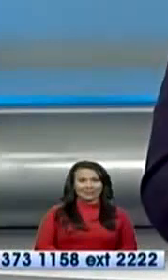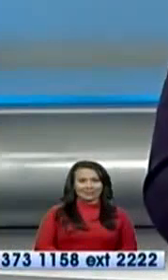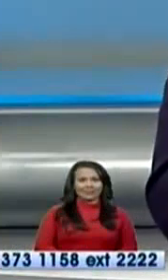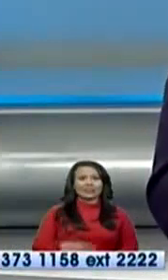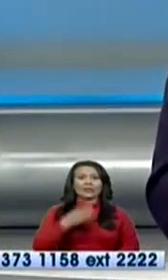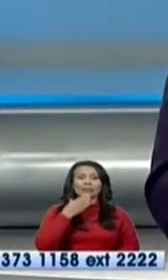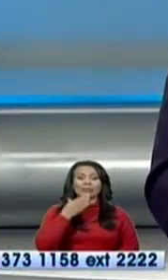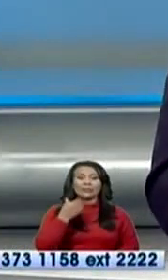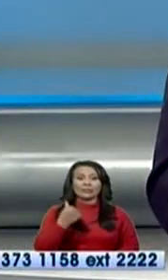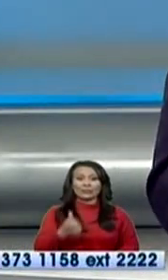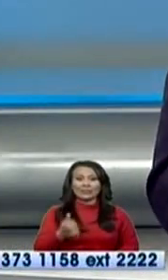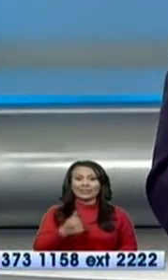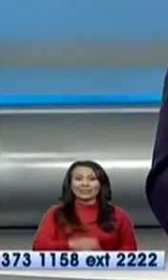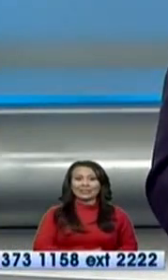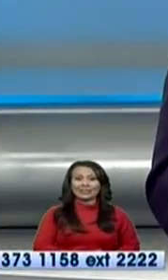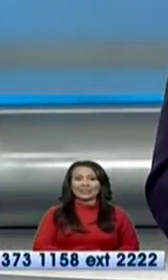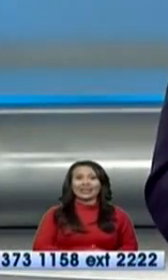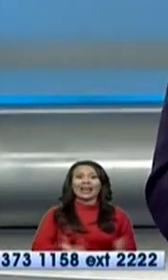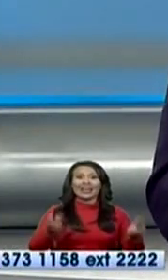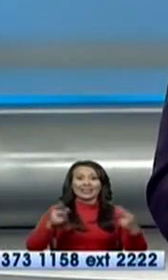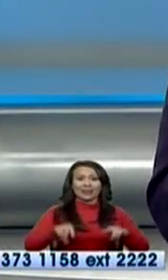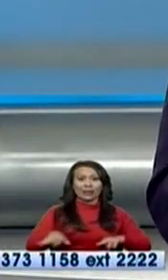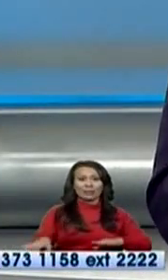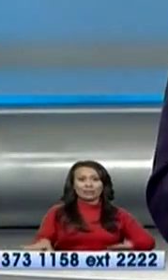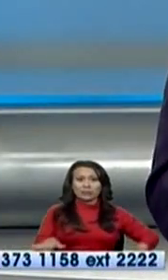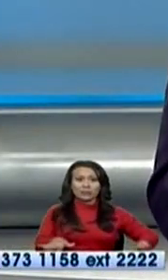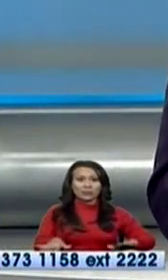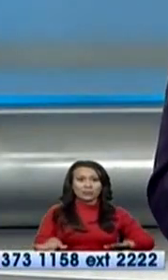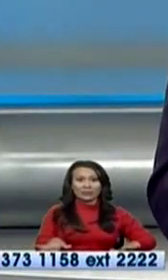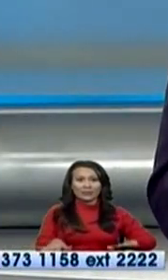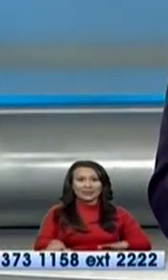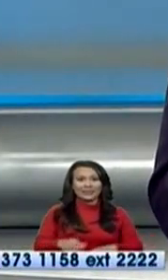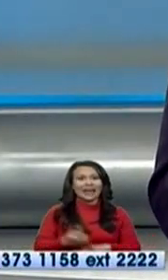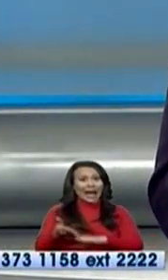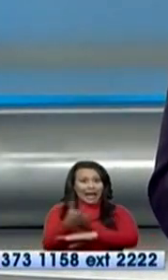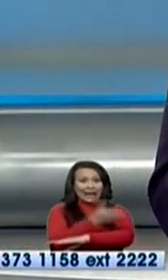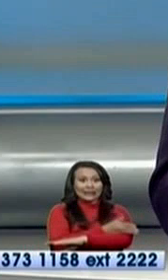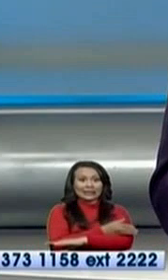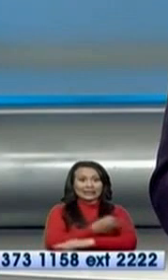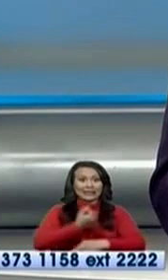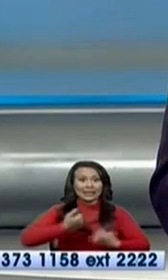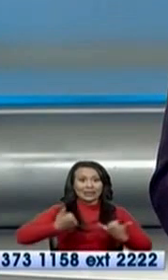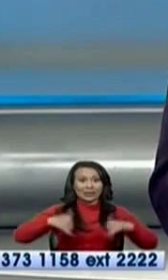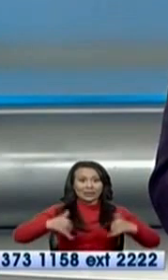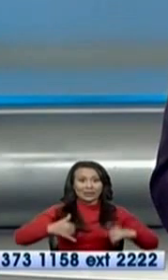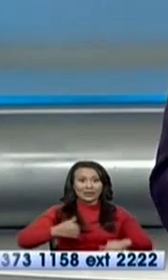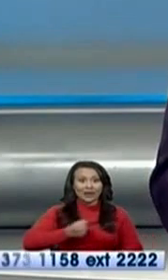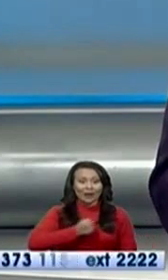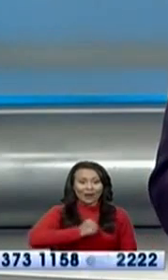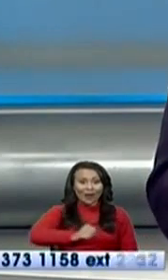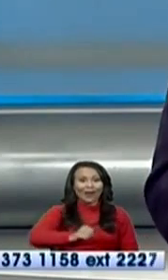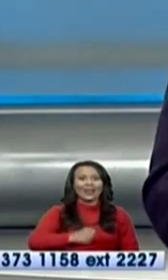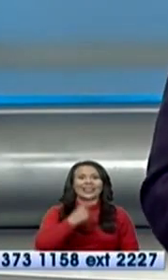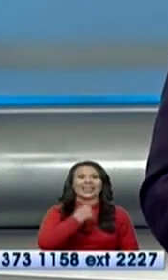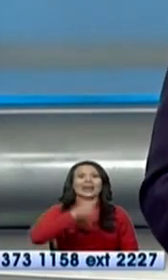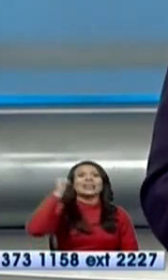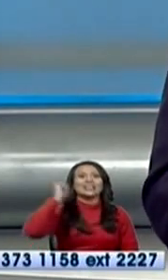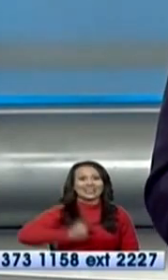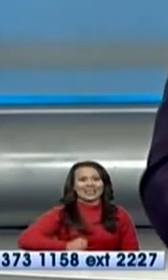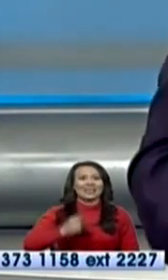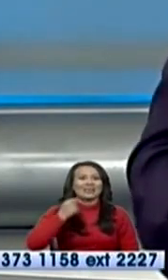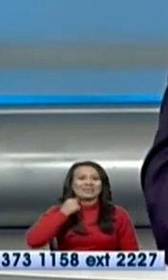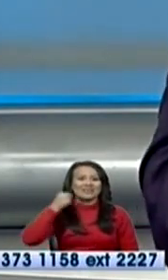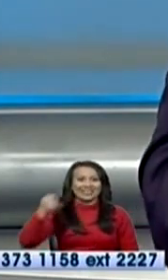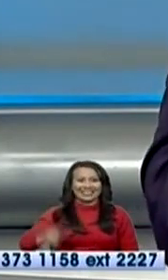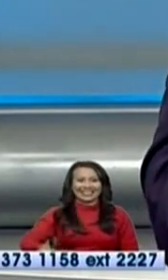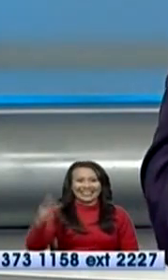Bueno, y hasta la tierra tembló. Previamente al partido, la tierra dijo, así va a temblar Venezuela cuando lo